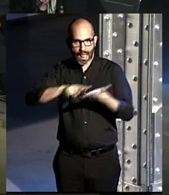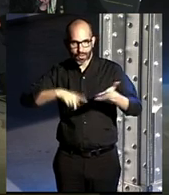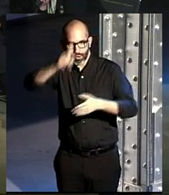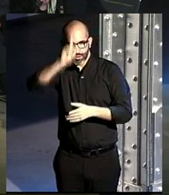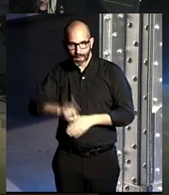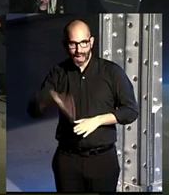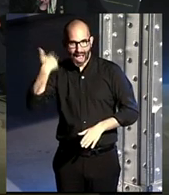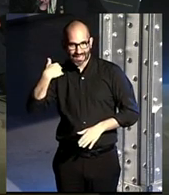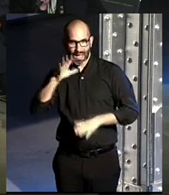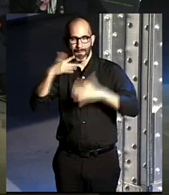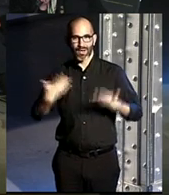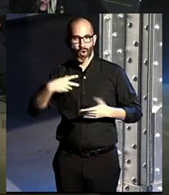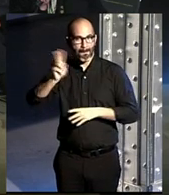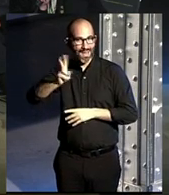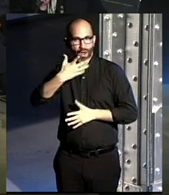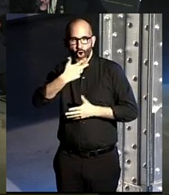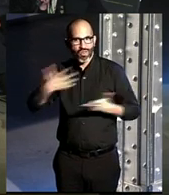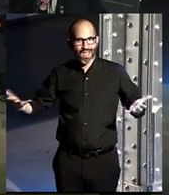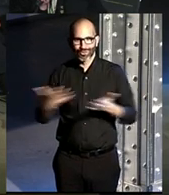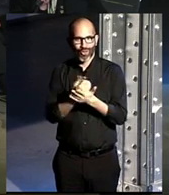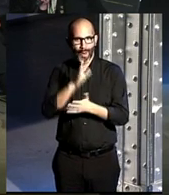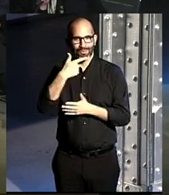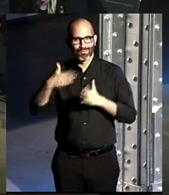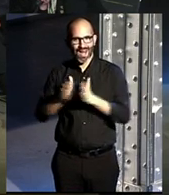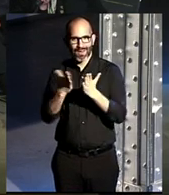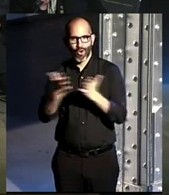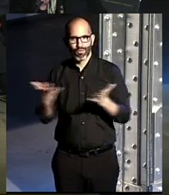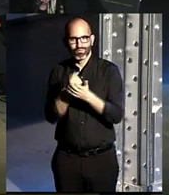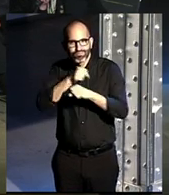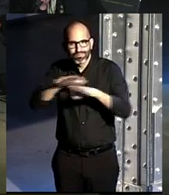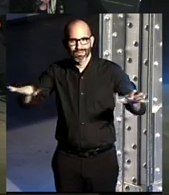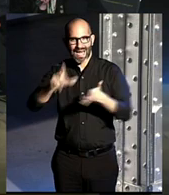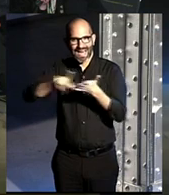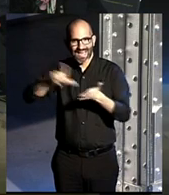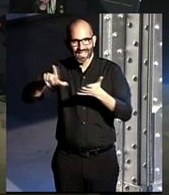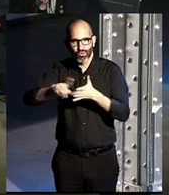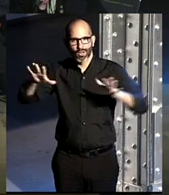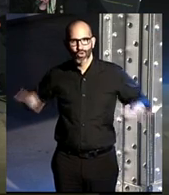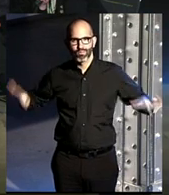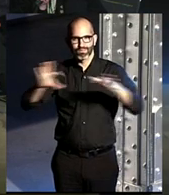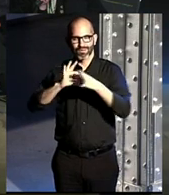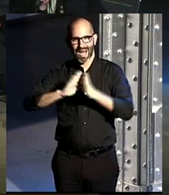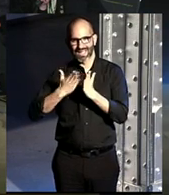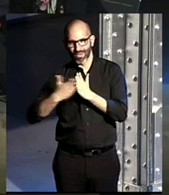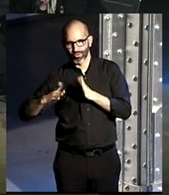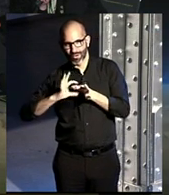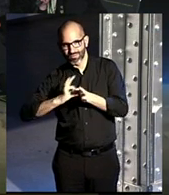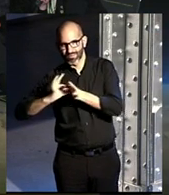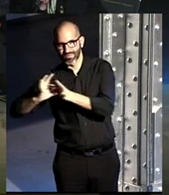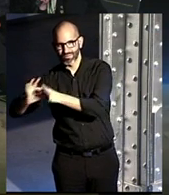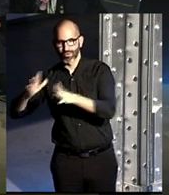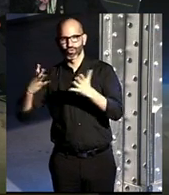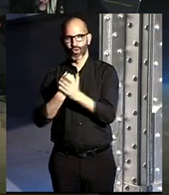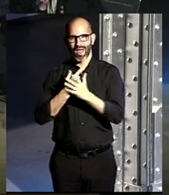conocido por todos, porque su obra se daba a conocer a través de literatura de cordel ilustrada, toda su iconografía del globo,